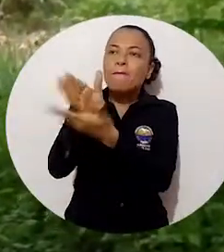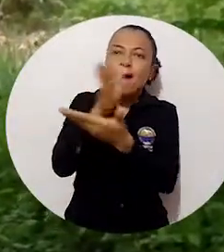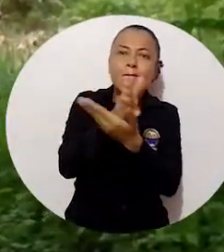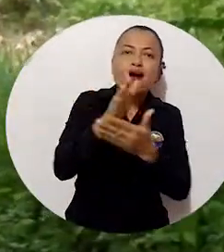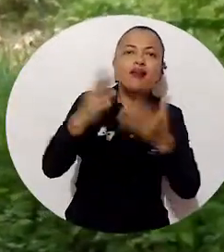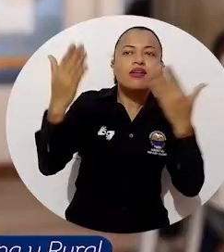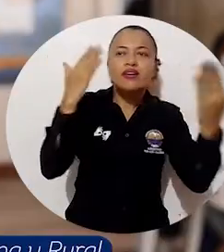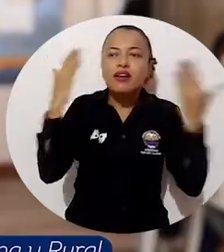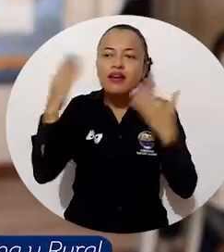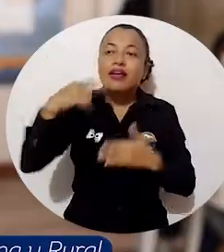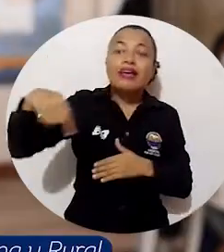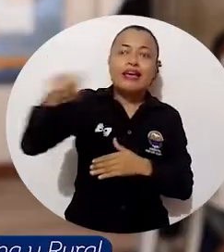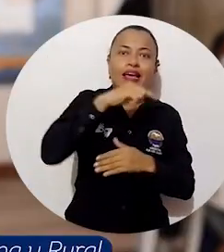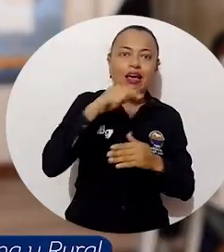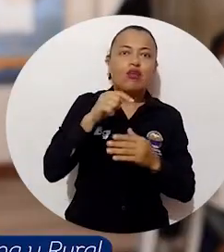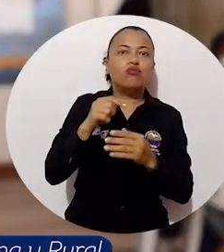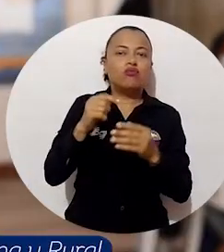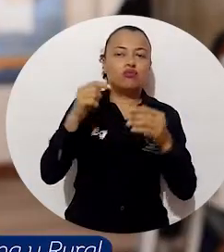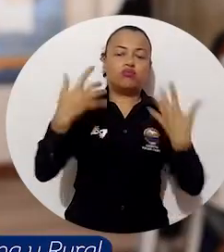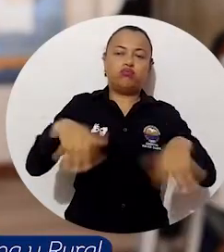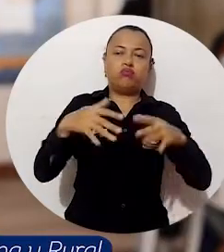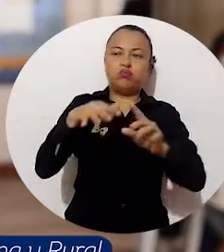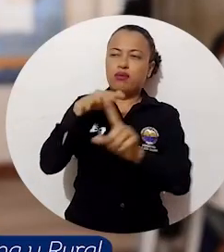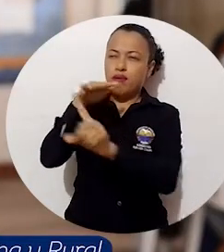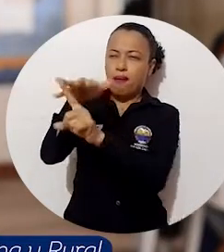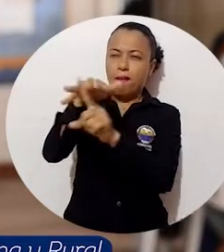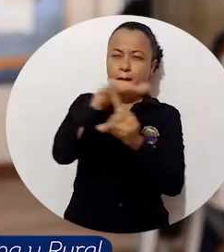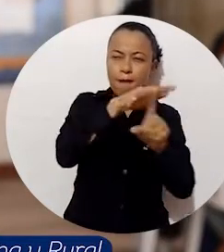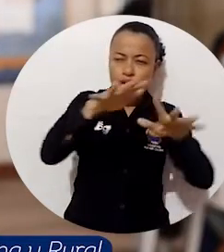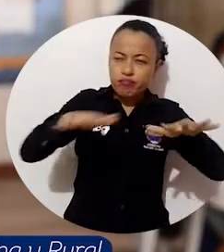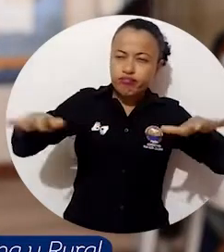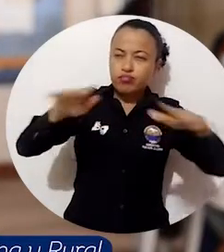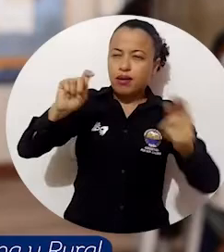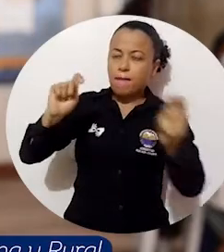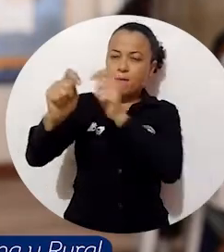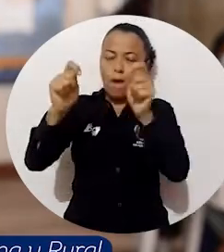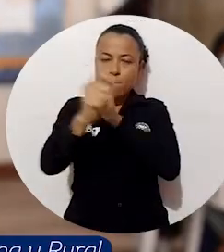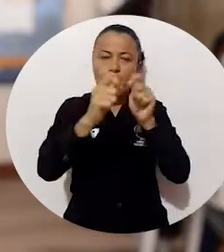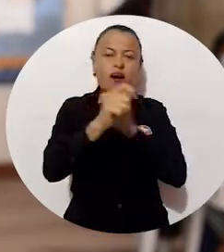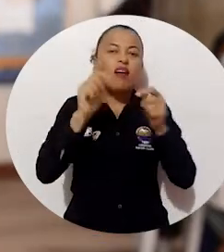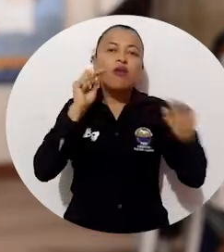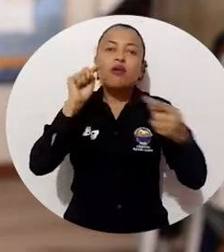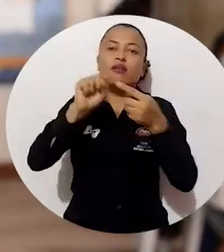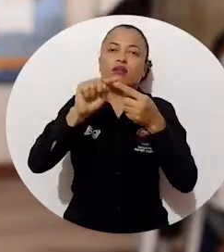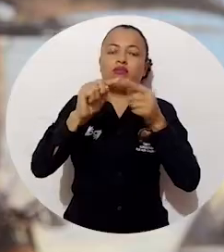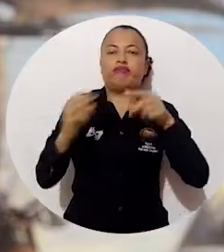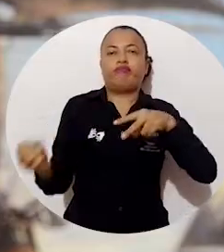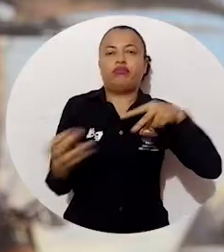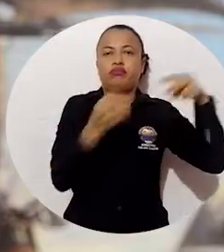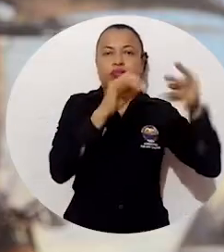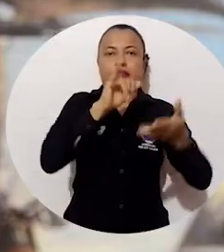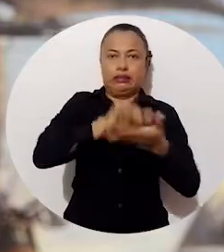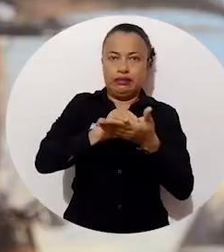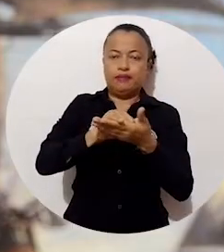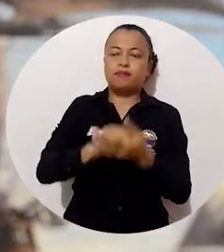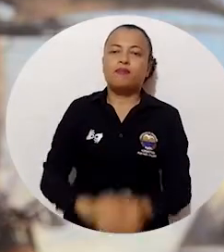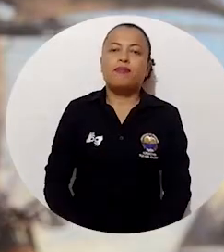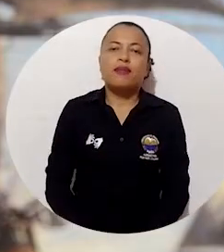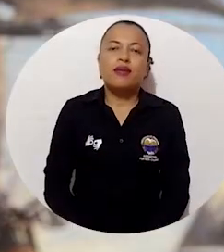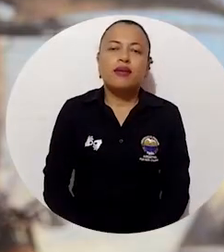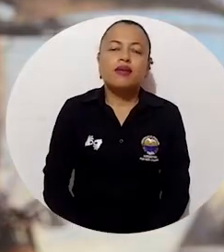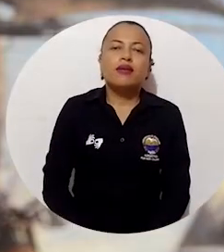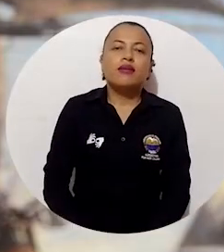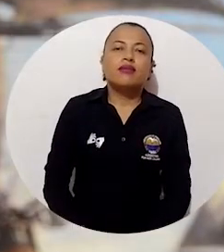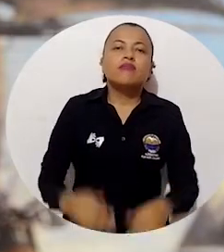de que ellos tienen un poder transformador de los territorios desde la educación. La mujer rural